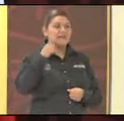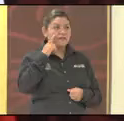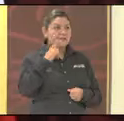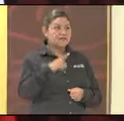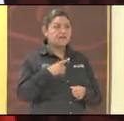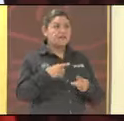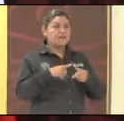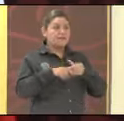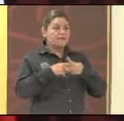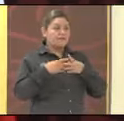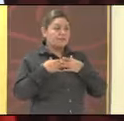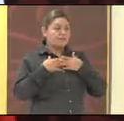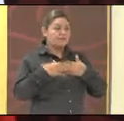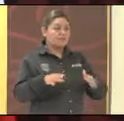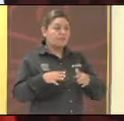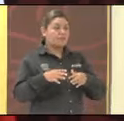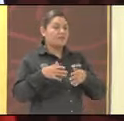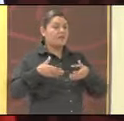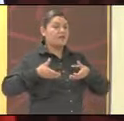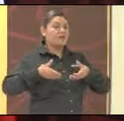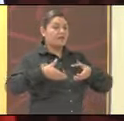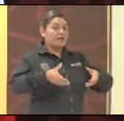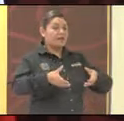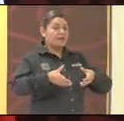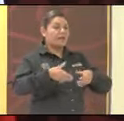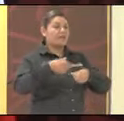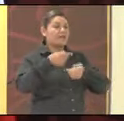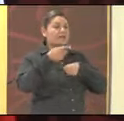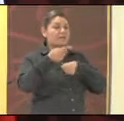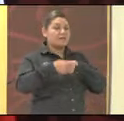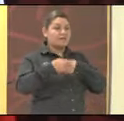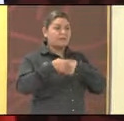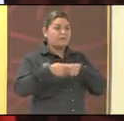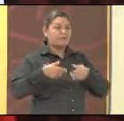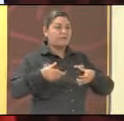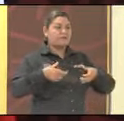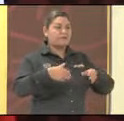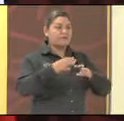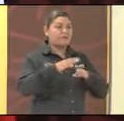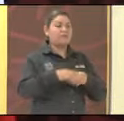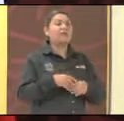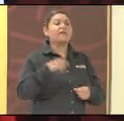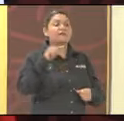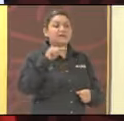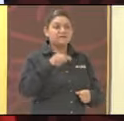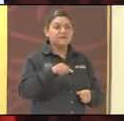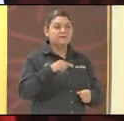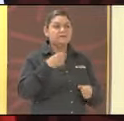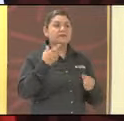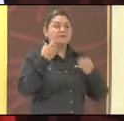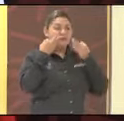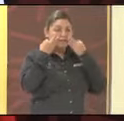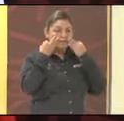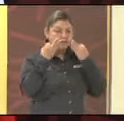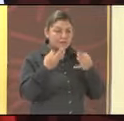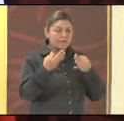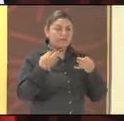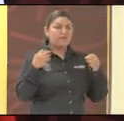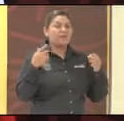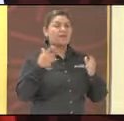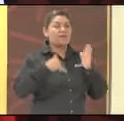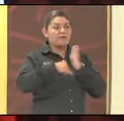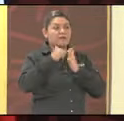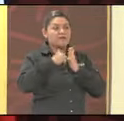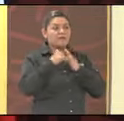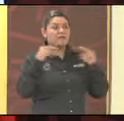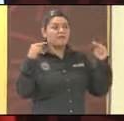concreto hidráulico en el ejido Francisco y Madero y municipios libres. También estuvimos en la supervisión de construcción de la avenida Venustiano Carranza,